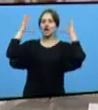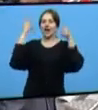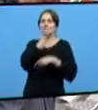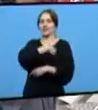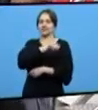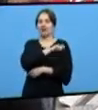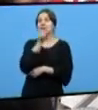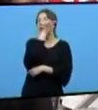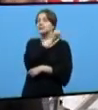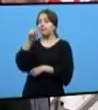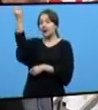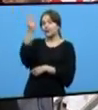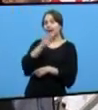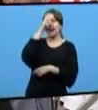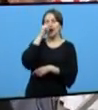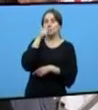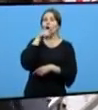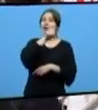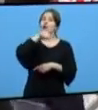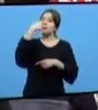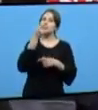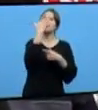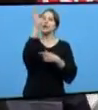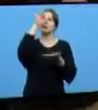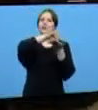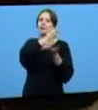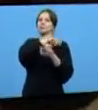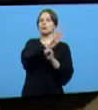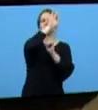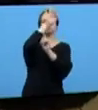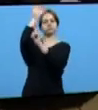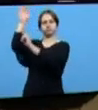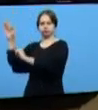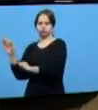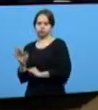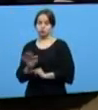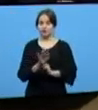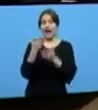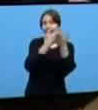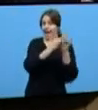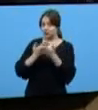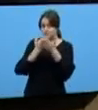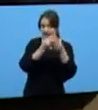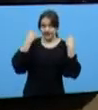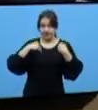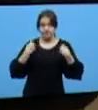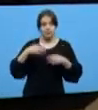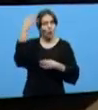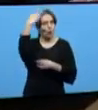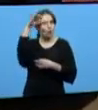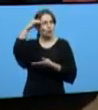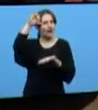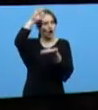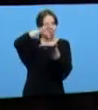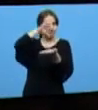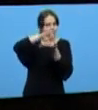que esta semana estivo en Lugo e que percorrerá unhas 50 cidades españolas. Os estudantes da EIS, o único centro da provincia no eido